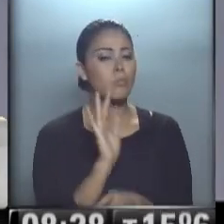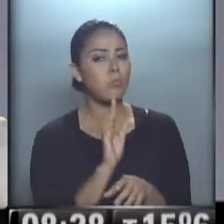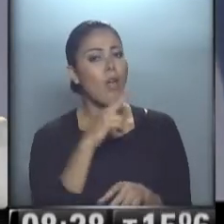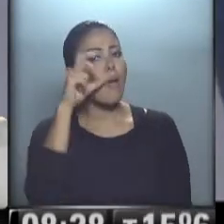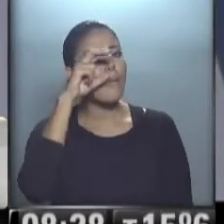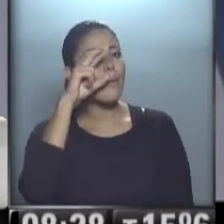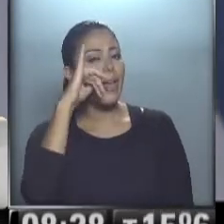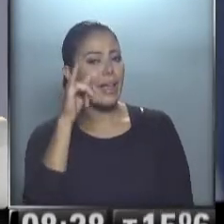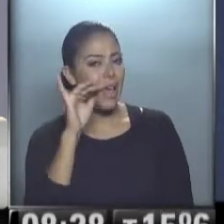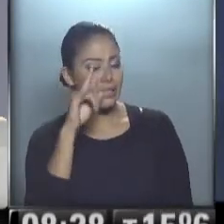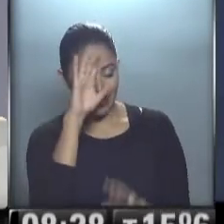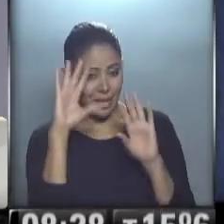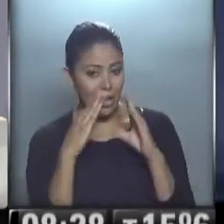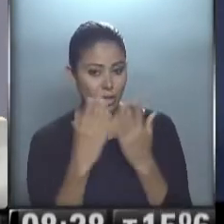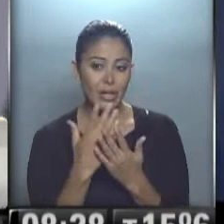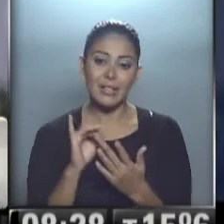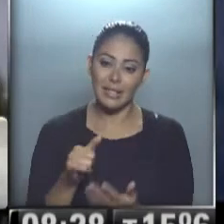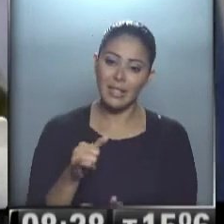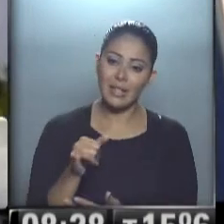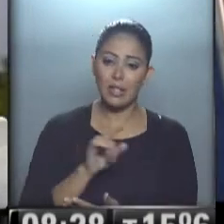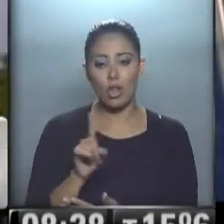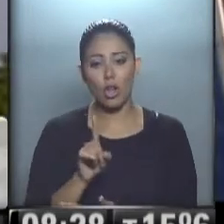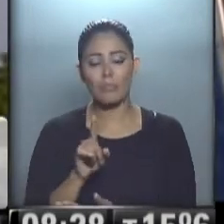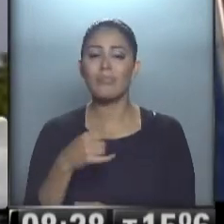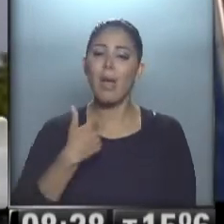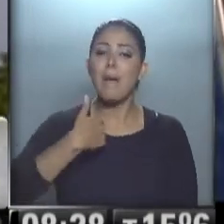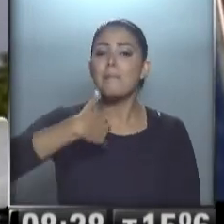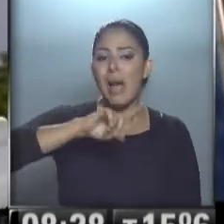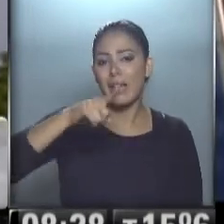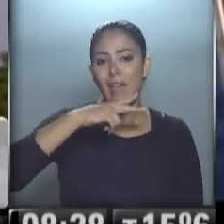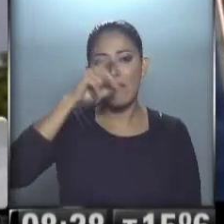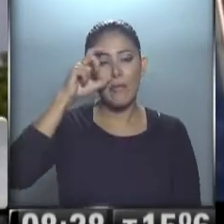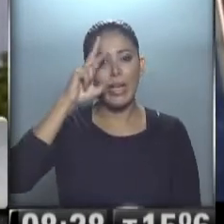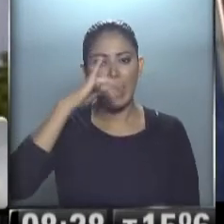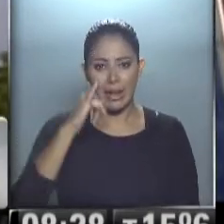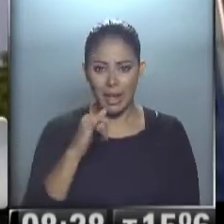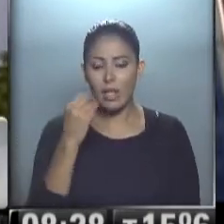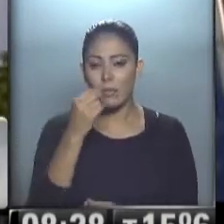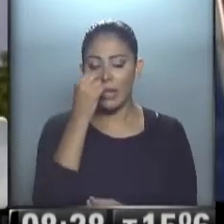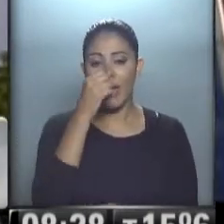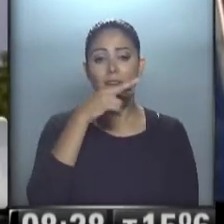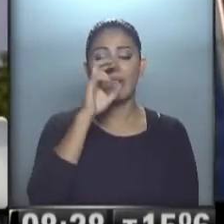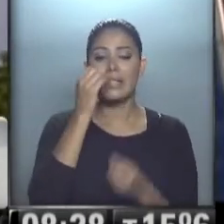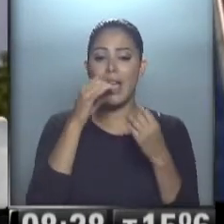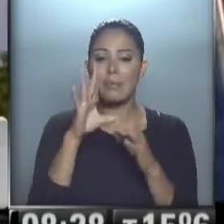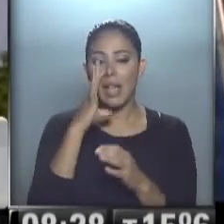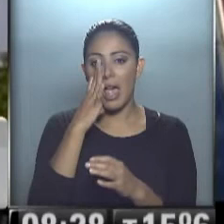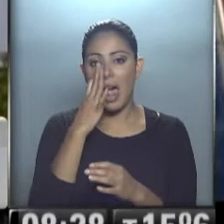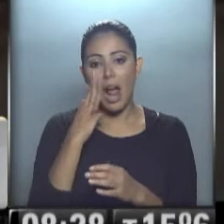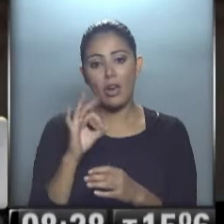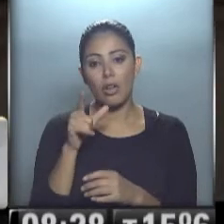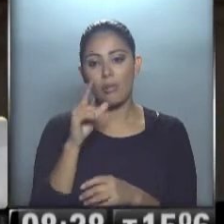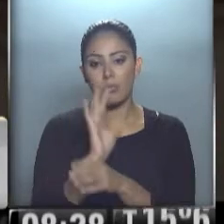internacional sé exactamente si no yo diría más que un pedazo internacional por el veraz arranca de alguna de algún hecho que ya